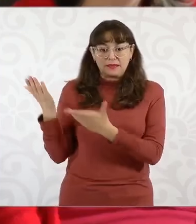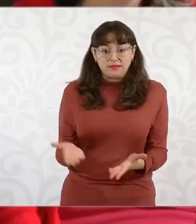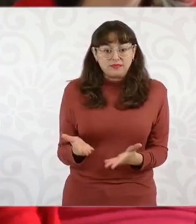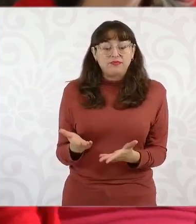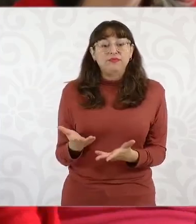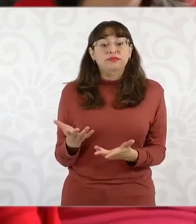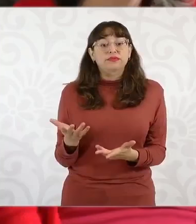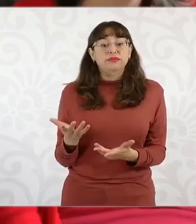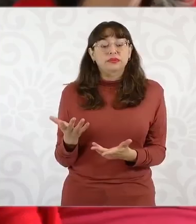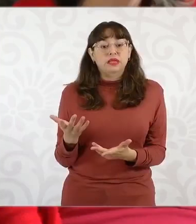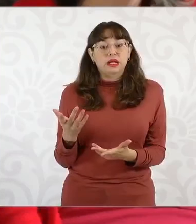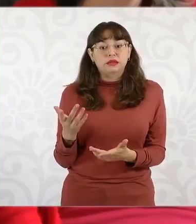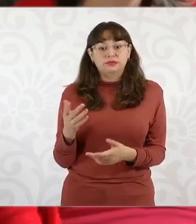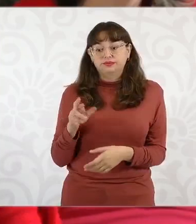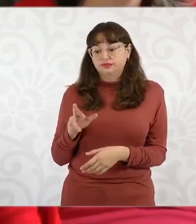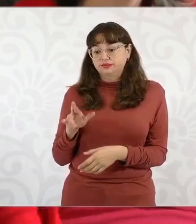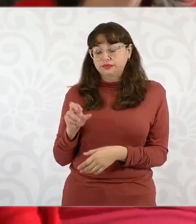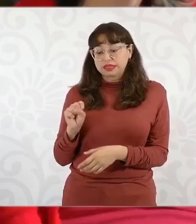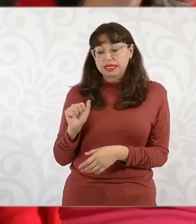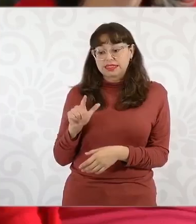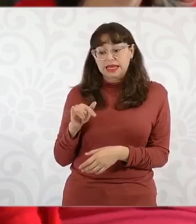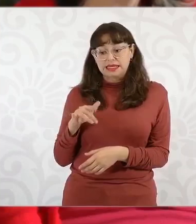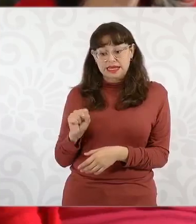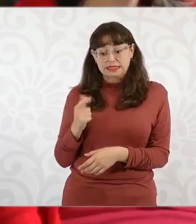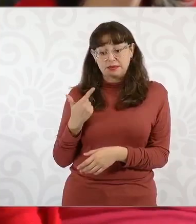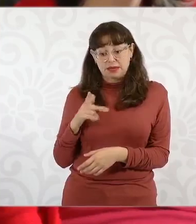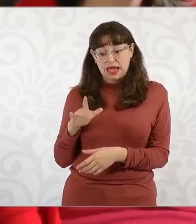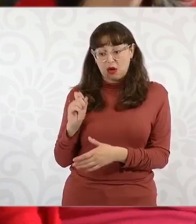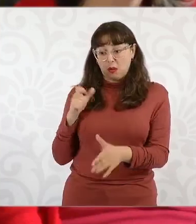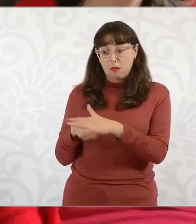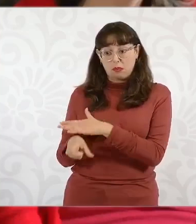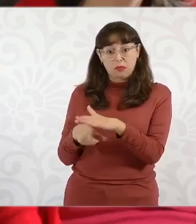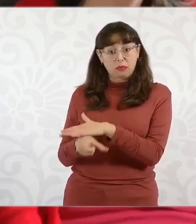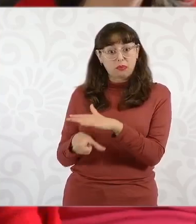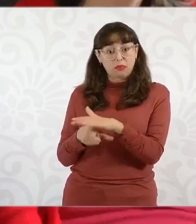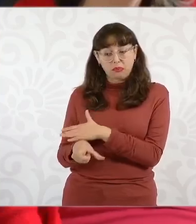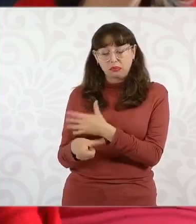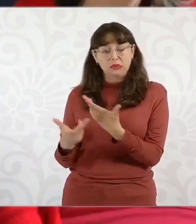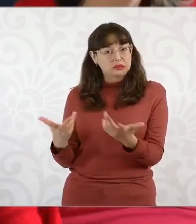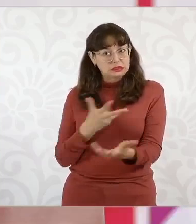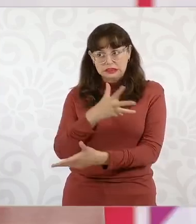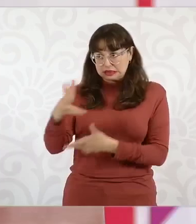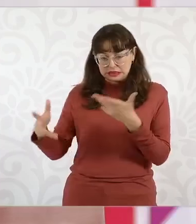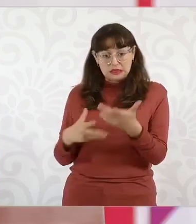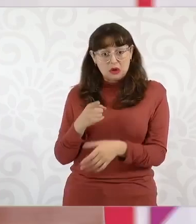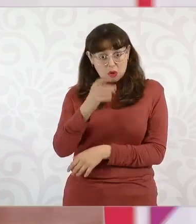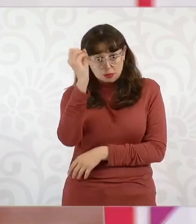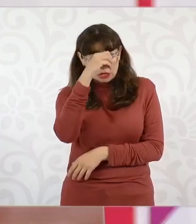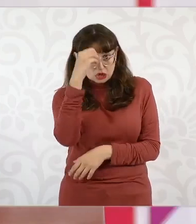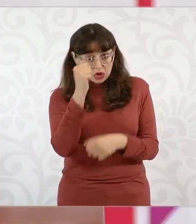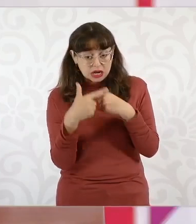patrocinado, entiendo, por Ricardo Benjamín Salinas Pliego. Preguntarle, presidenta, si tiene usted alguna opinión sobre esta detención.